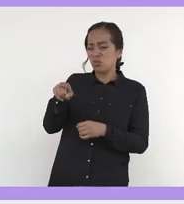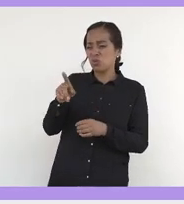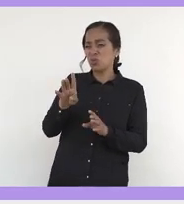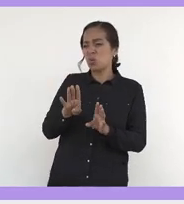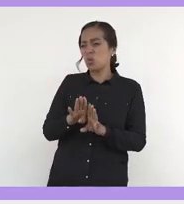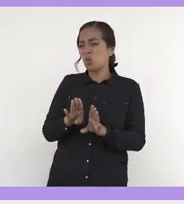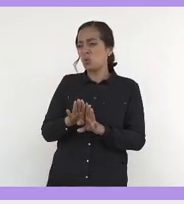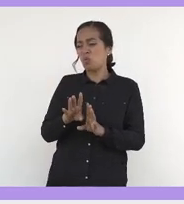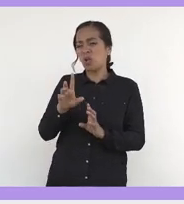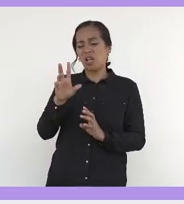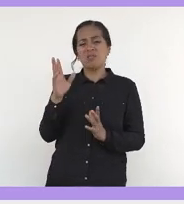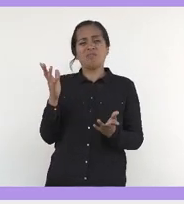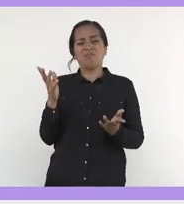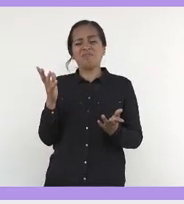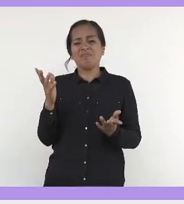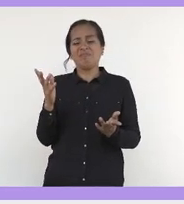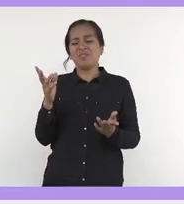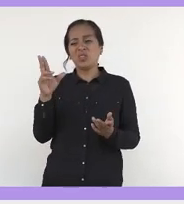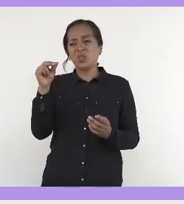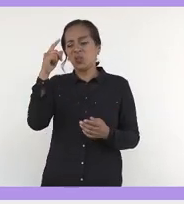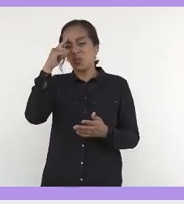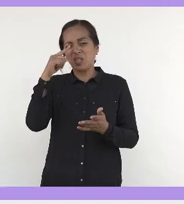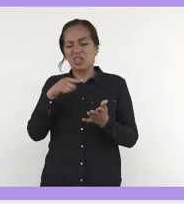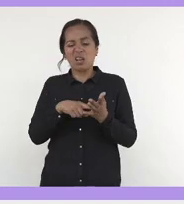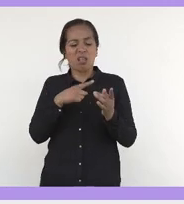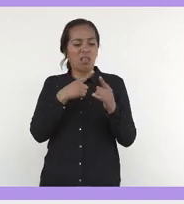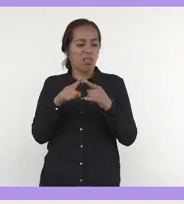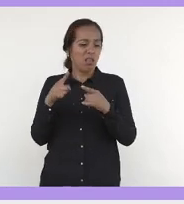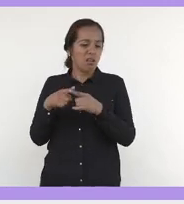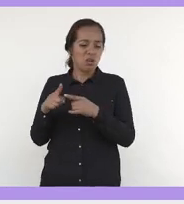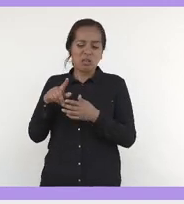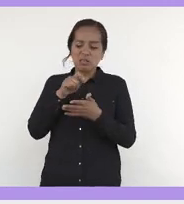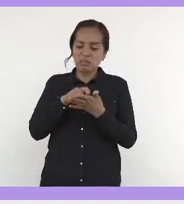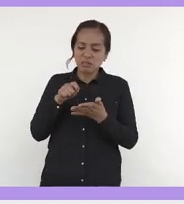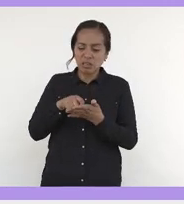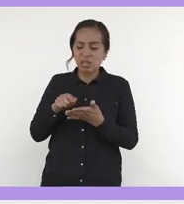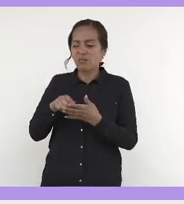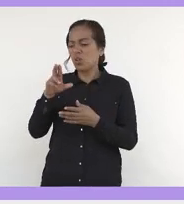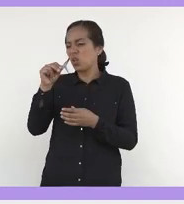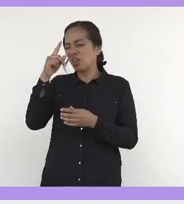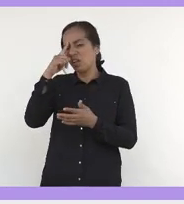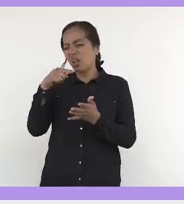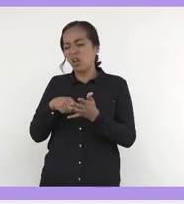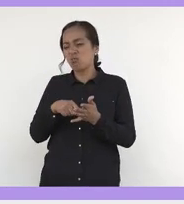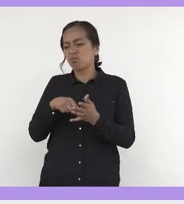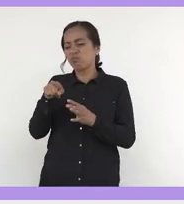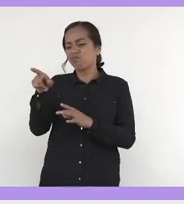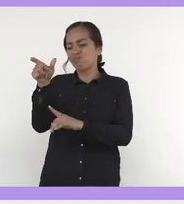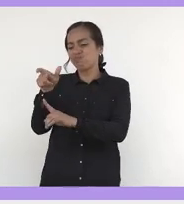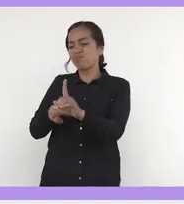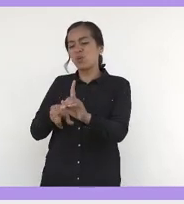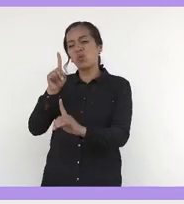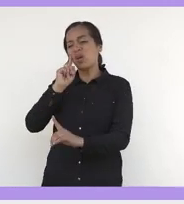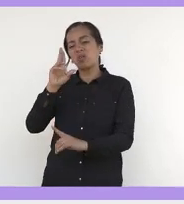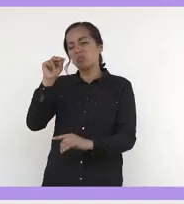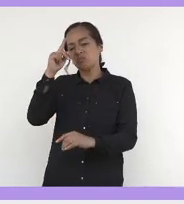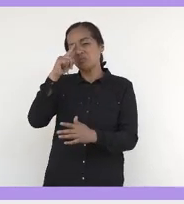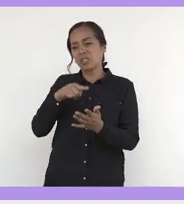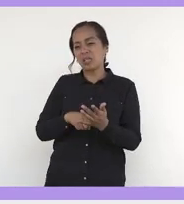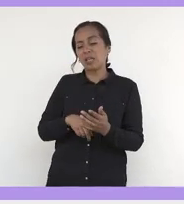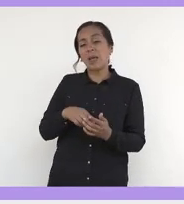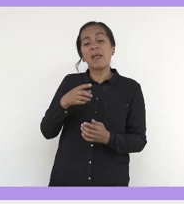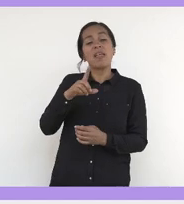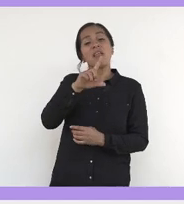encuentres un güey no te vas a ir No te creo que lo que sea no te creo que escribes no te creo que cantas No te creo que tal después va